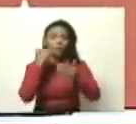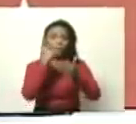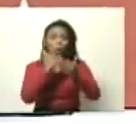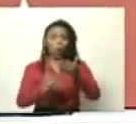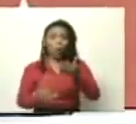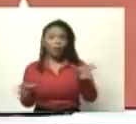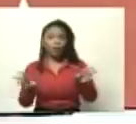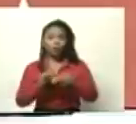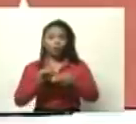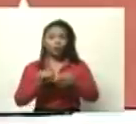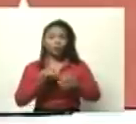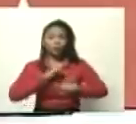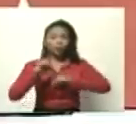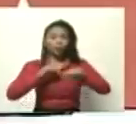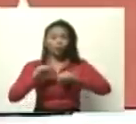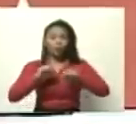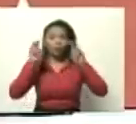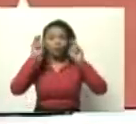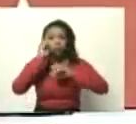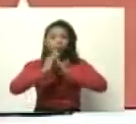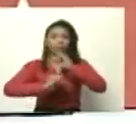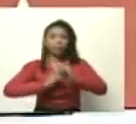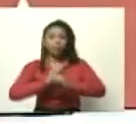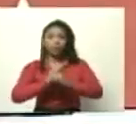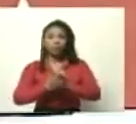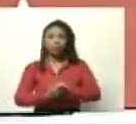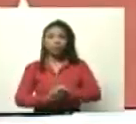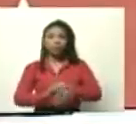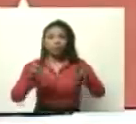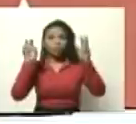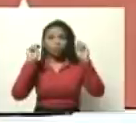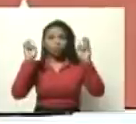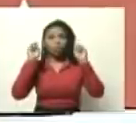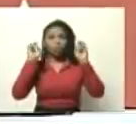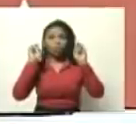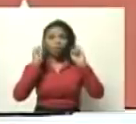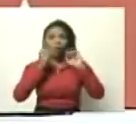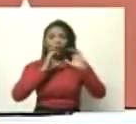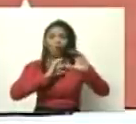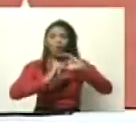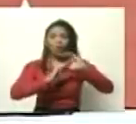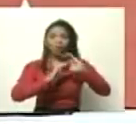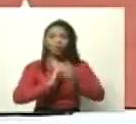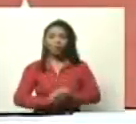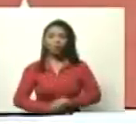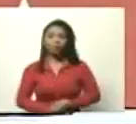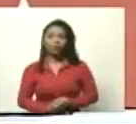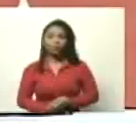concreta de acción, el tema internacional, el tema comunicacional,